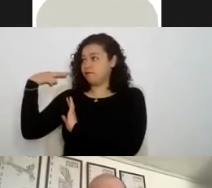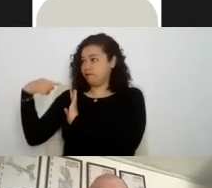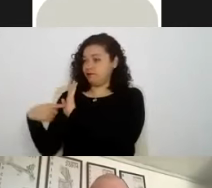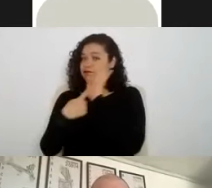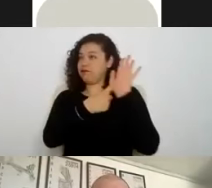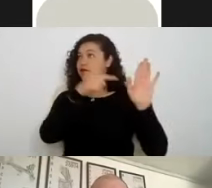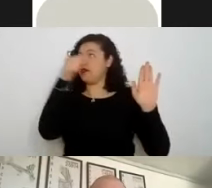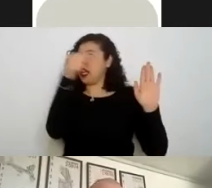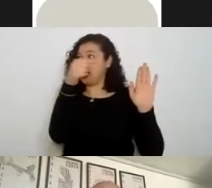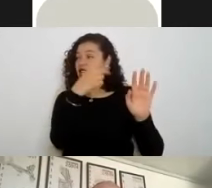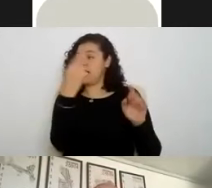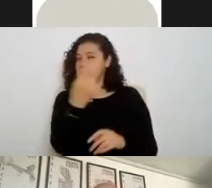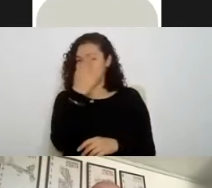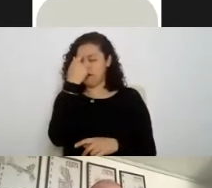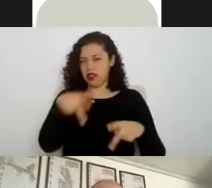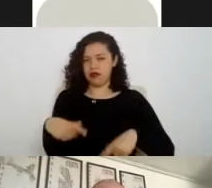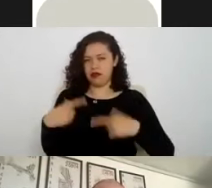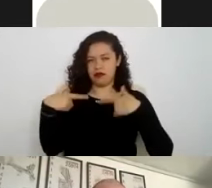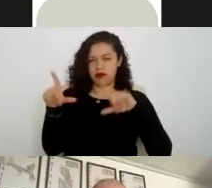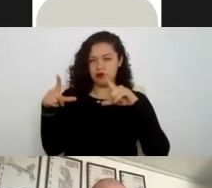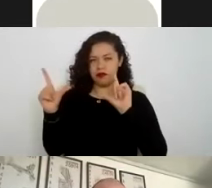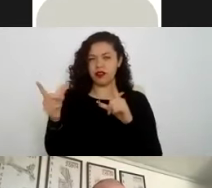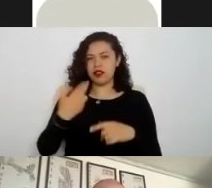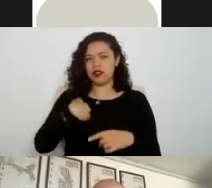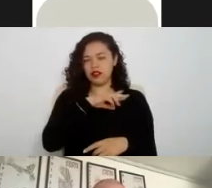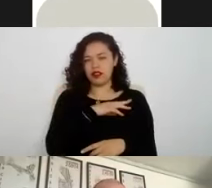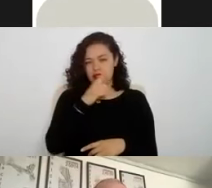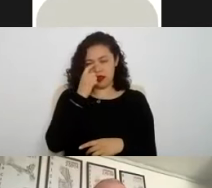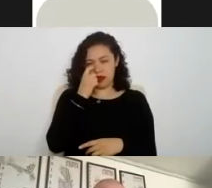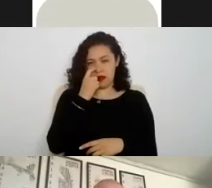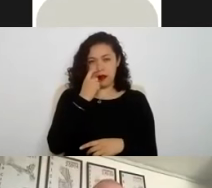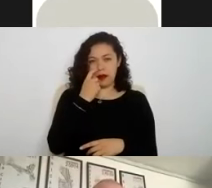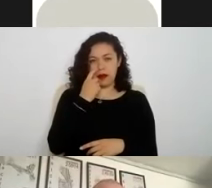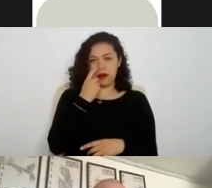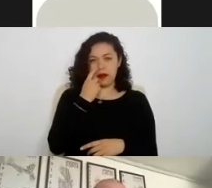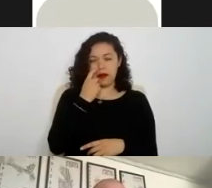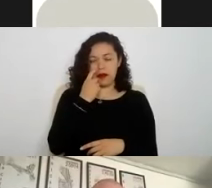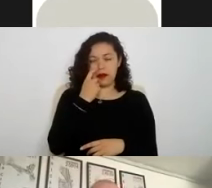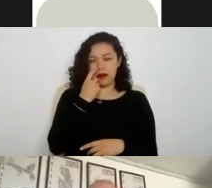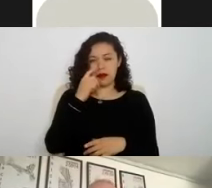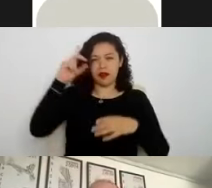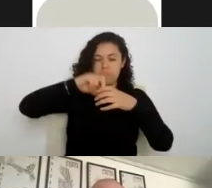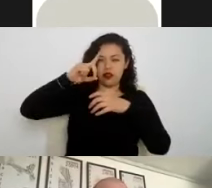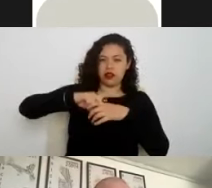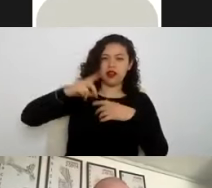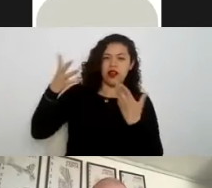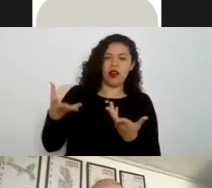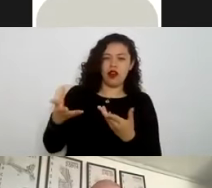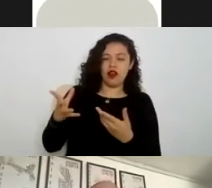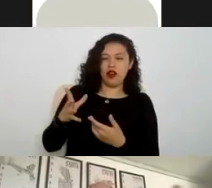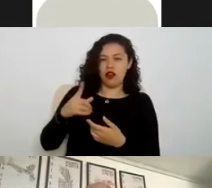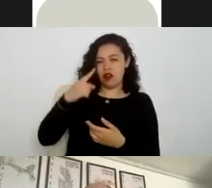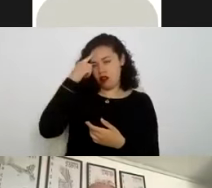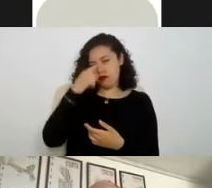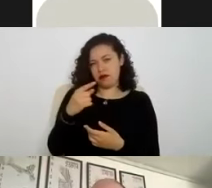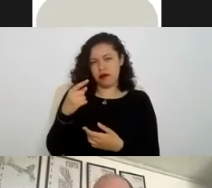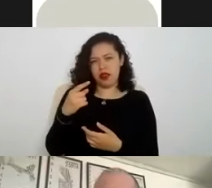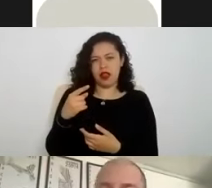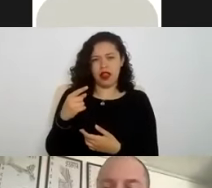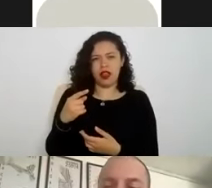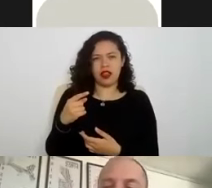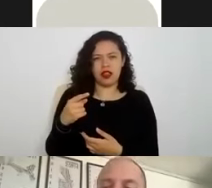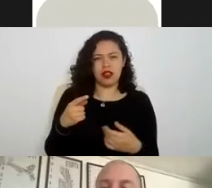de crowdfunding, una plataforma en donde, pues seguro han oído de Donadora o de Kickstarter o de GoFundMe, que seguramente muchos